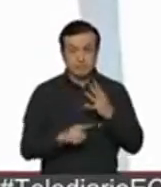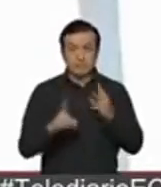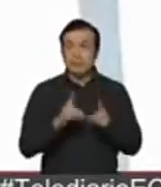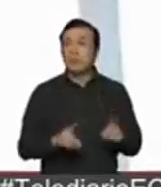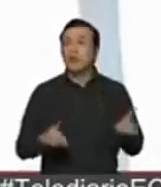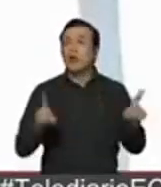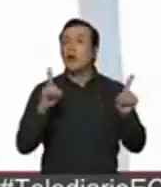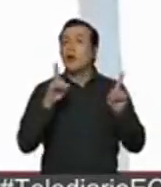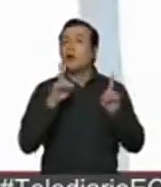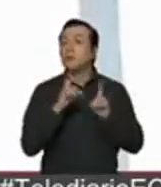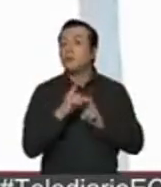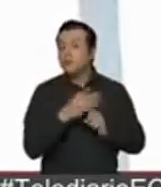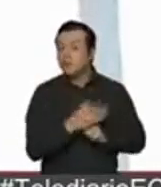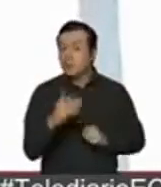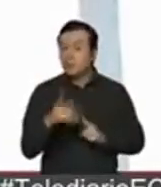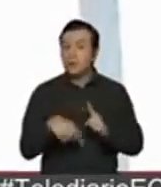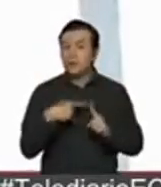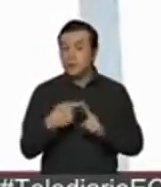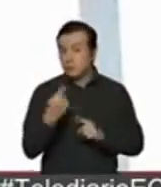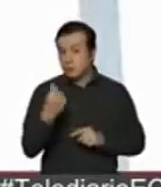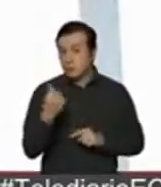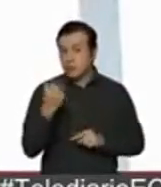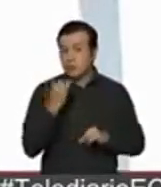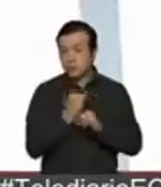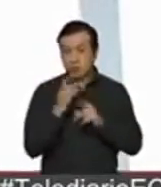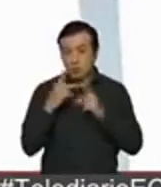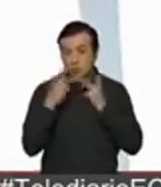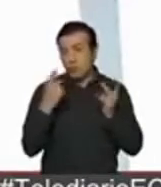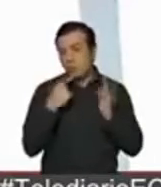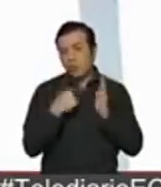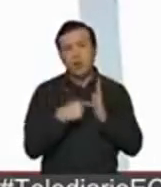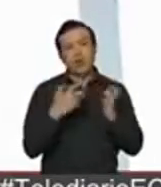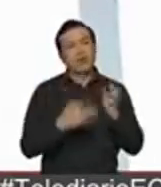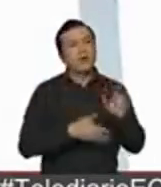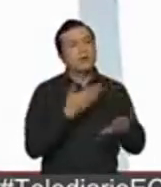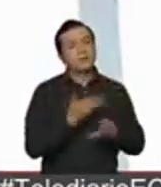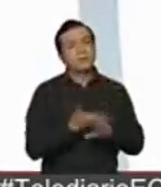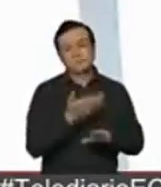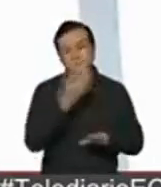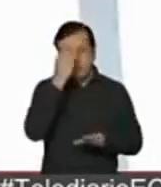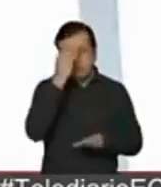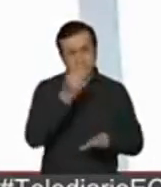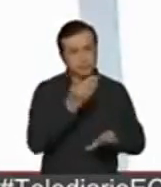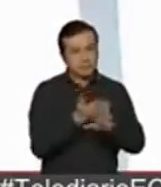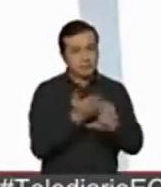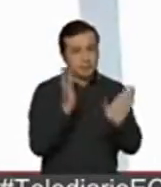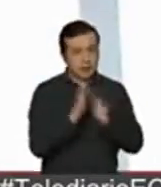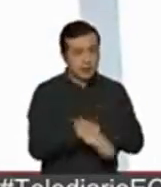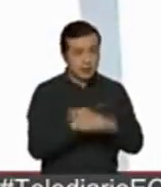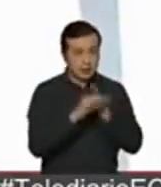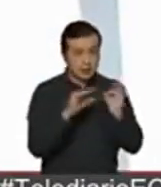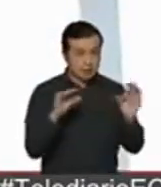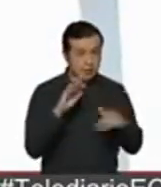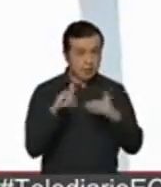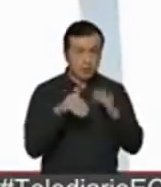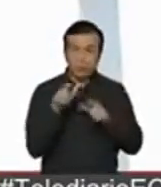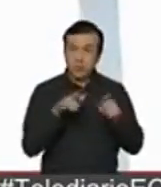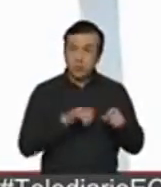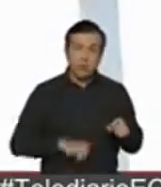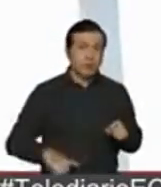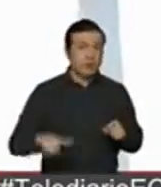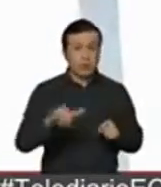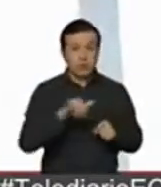estar desconectada de los ingresos con los que cuenta el sector público. Si es que yo quisiera ofrecer educación gratuita y de calidad a todo el mundo y que ya nadie